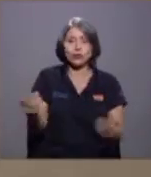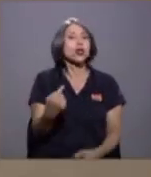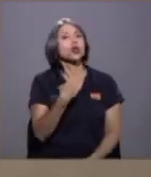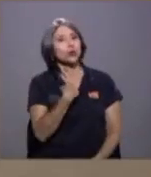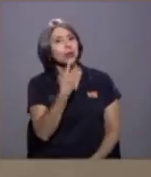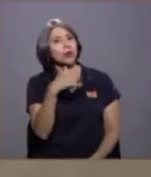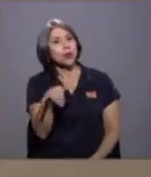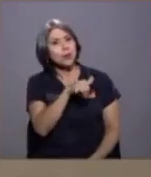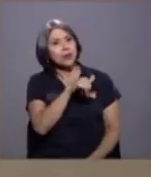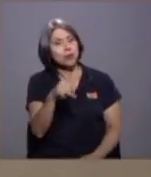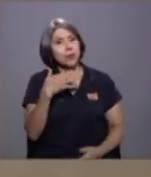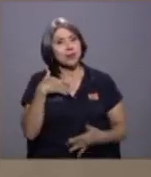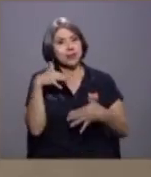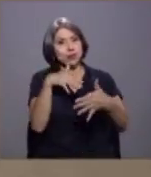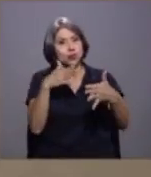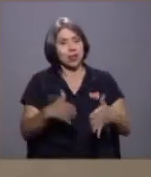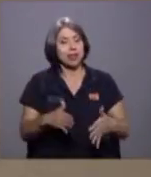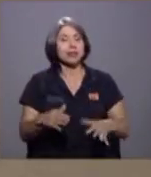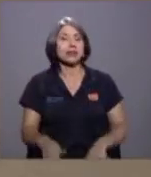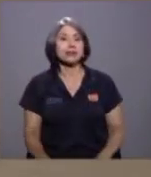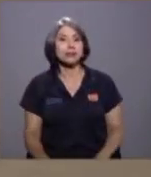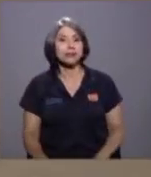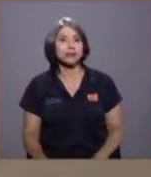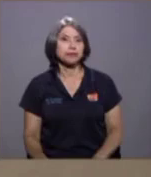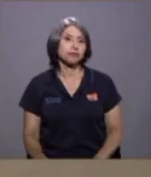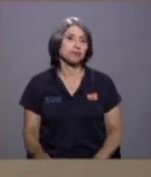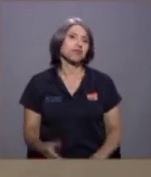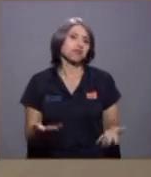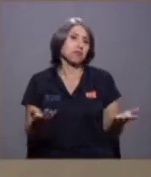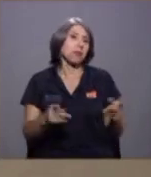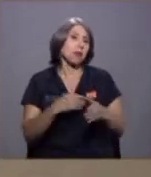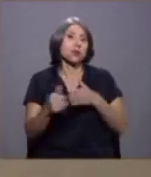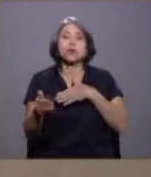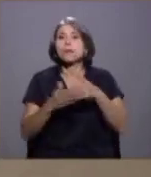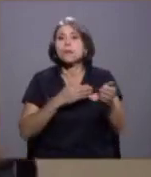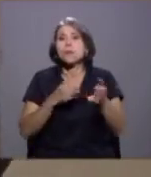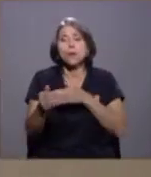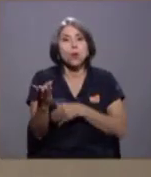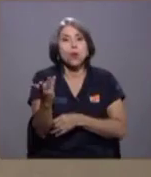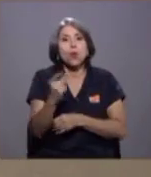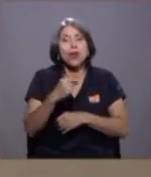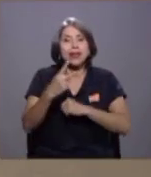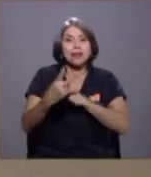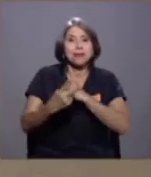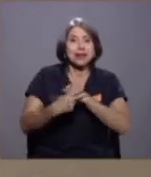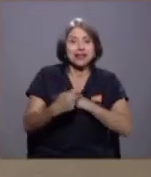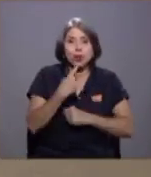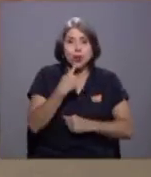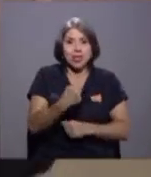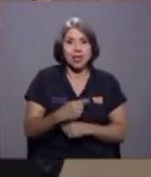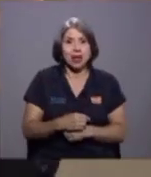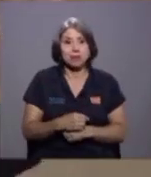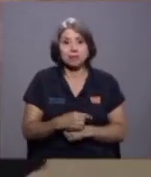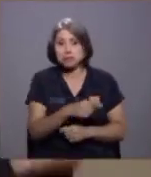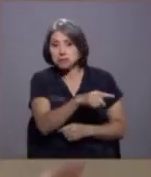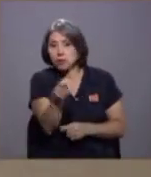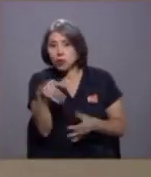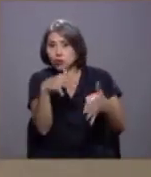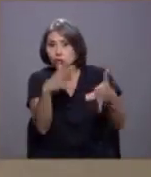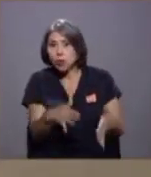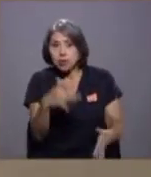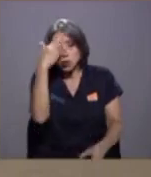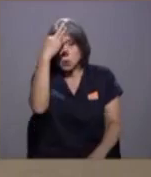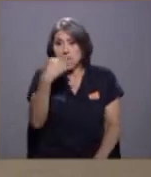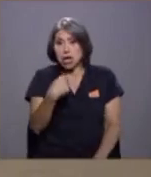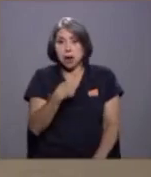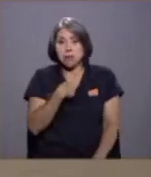una de las reflexiones más grandes es que no importa cuántas veces lo diga, o los estudiantes no me creen, o mejor todavía,